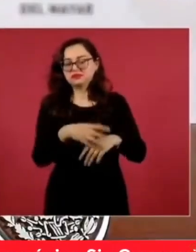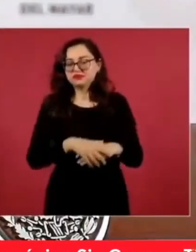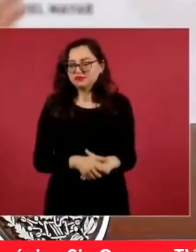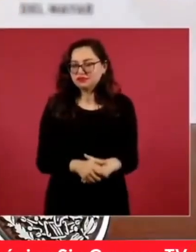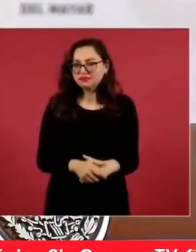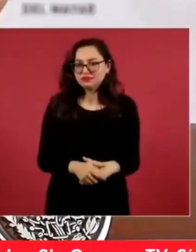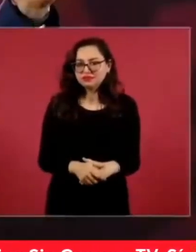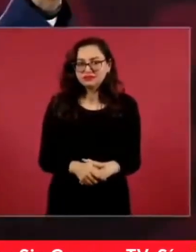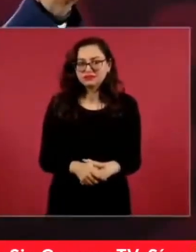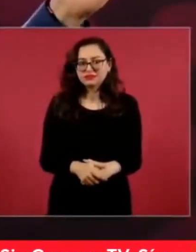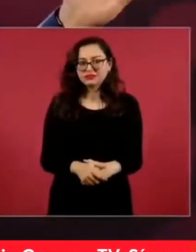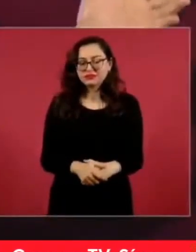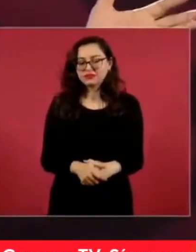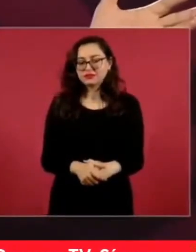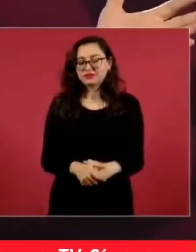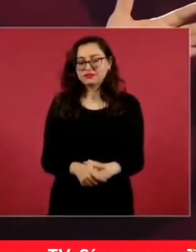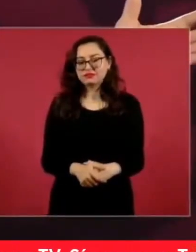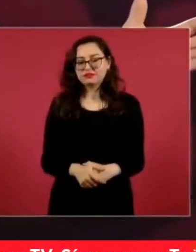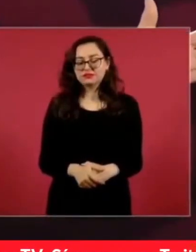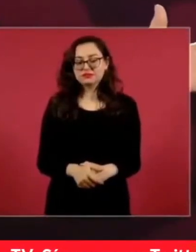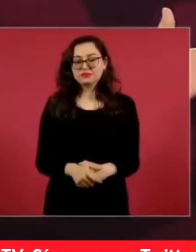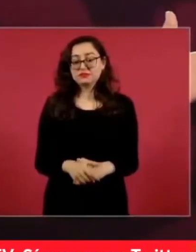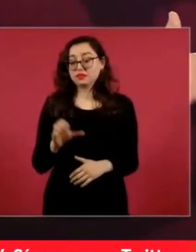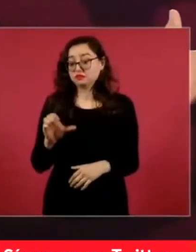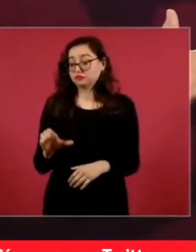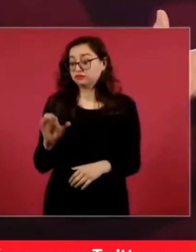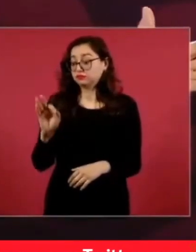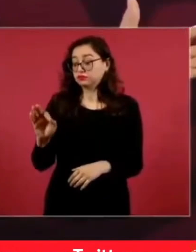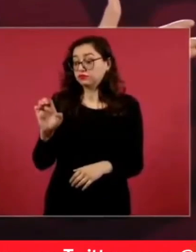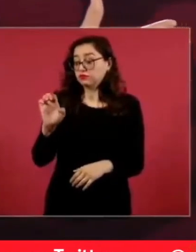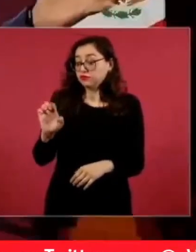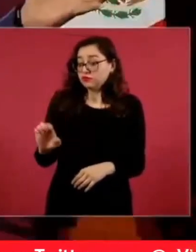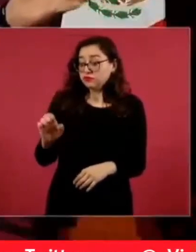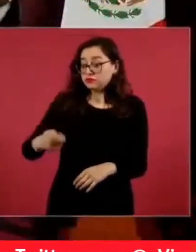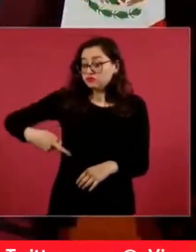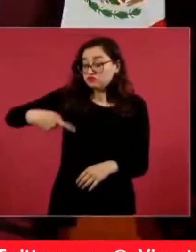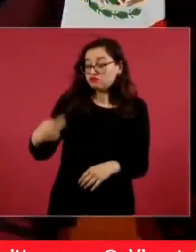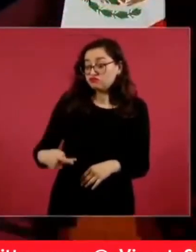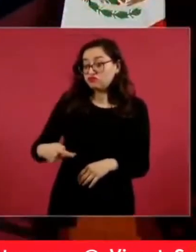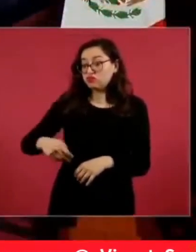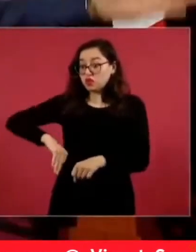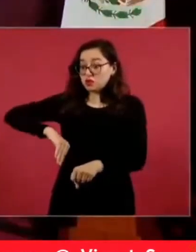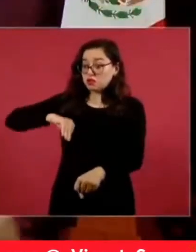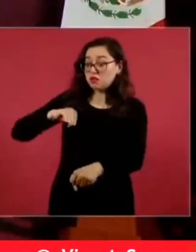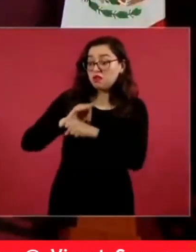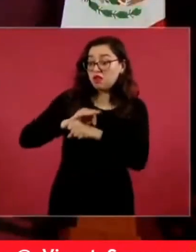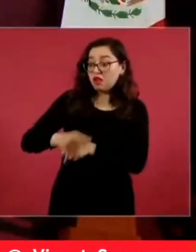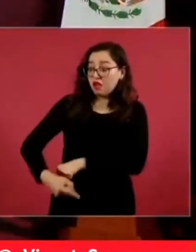Sencillamente no puede convertirse la Comisión Federal de Electricidad en un monopolio.